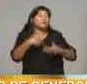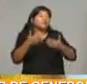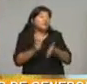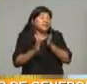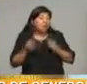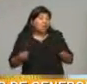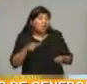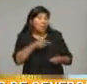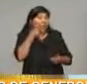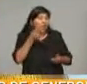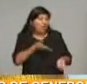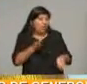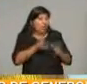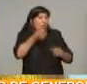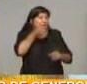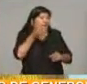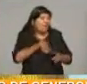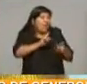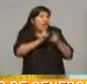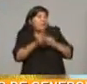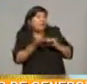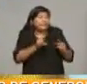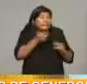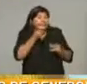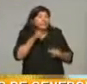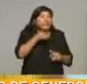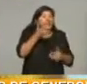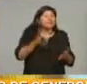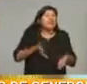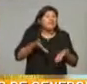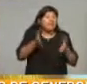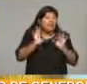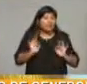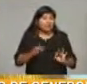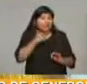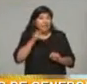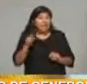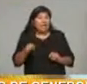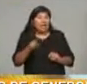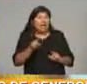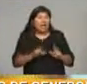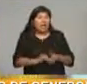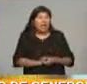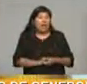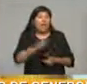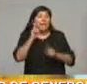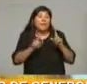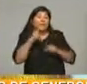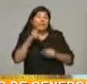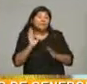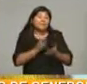si tienen realmente un buen resultado y tienen fundamentos como para que podamos